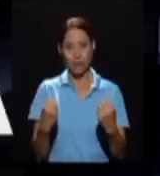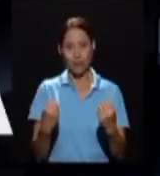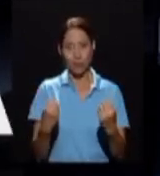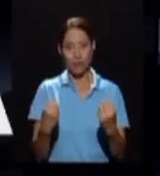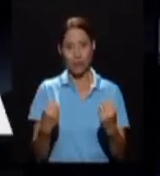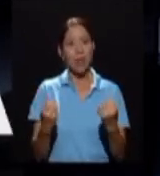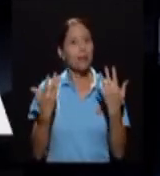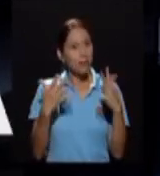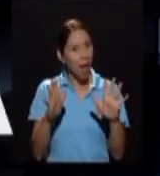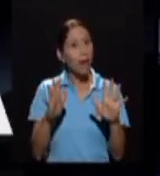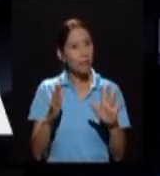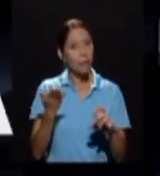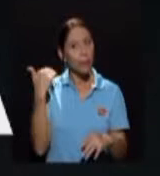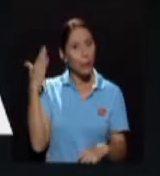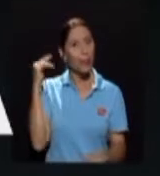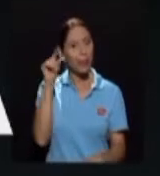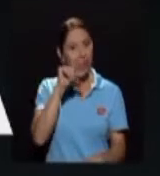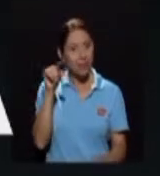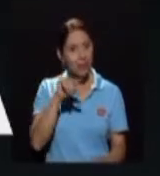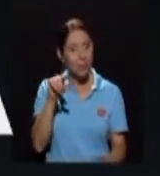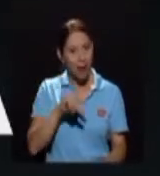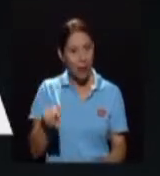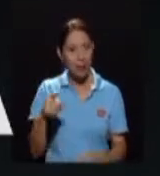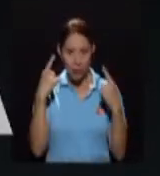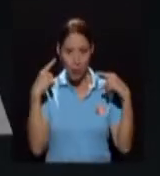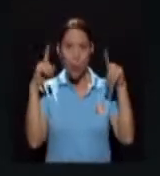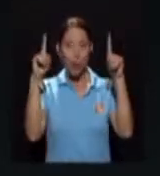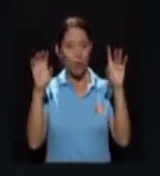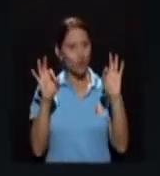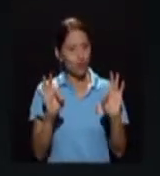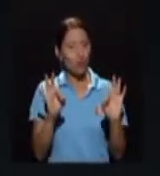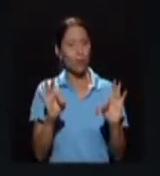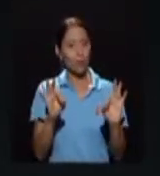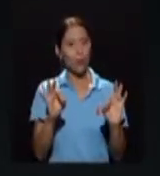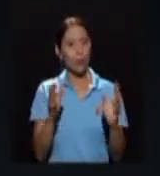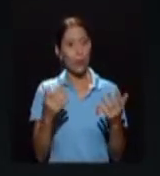hace ya bastantes semanas logró con éxito